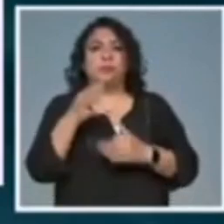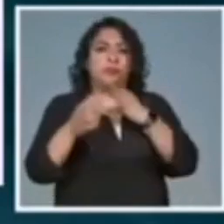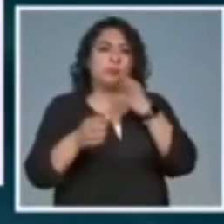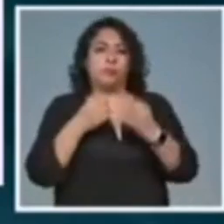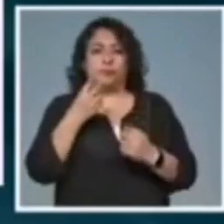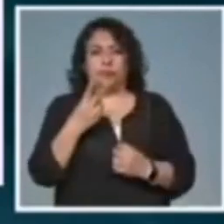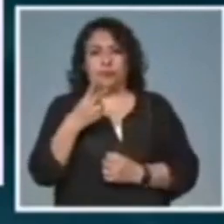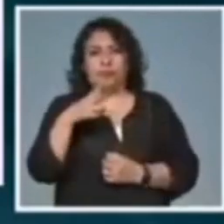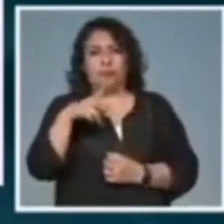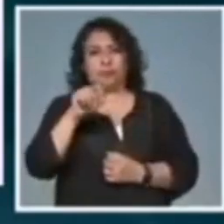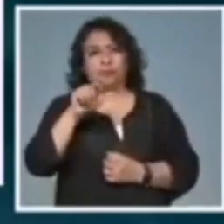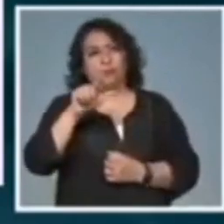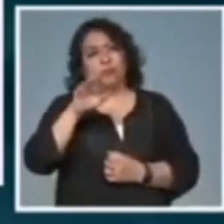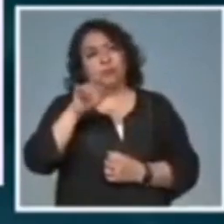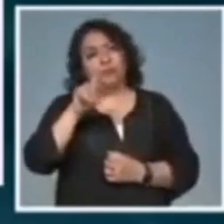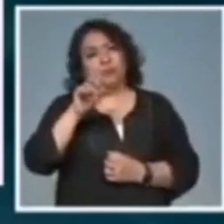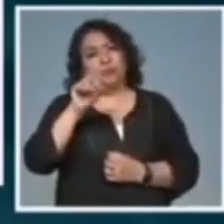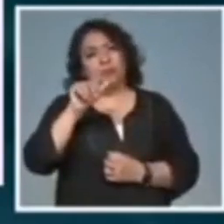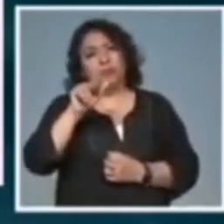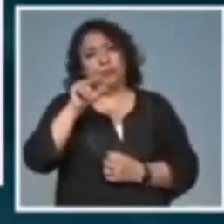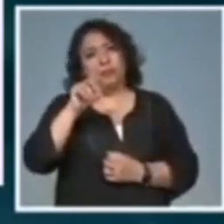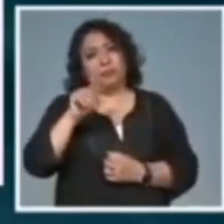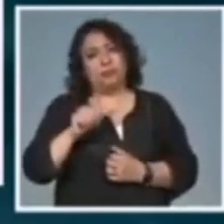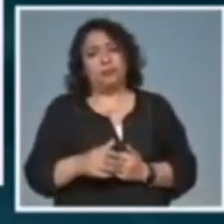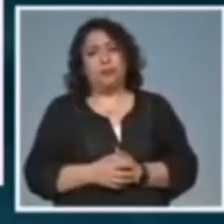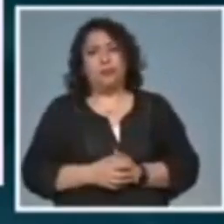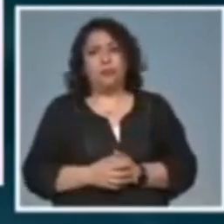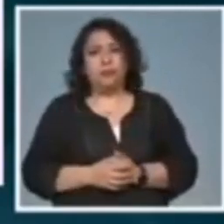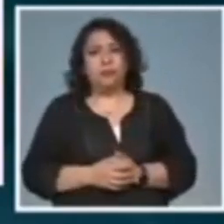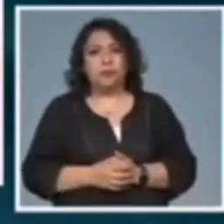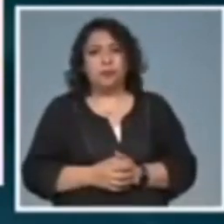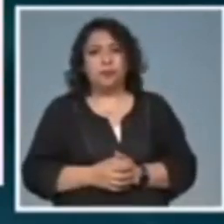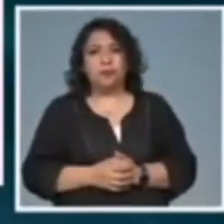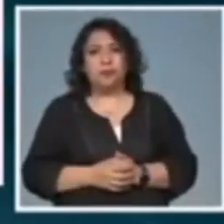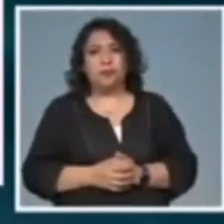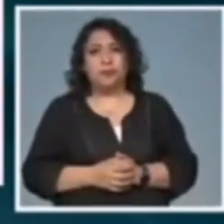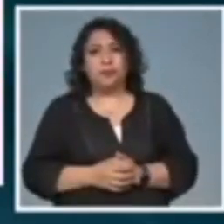Noticias 22, Alberto Aranda.